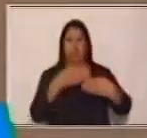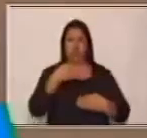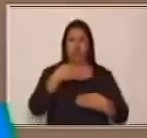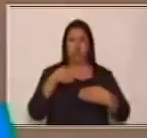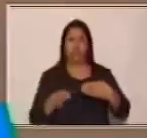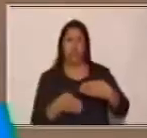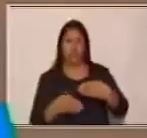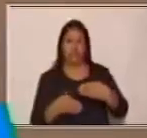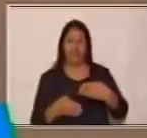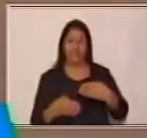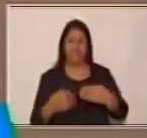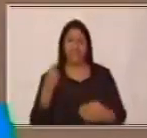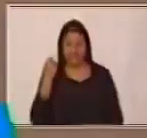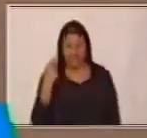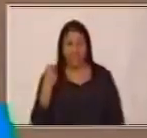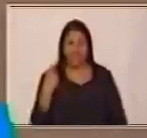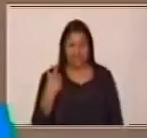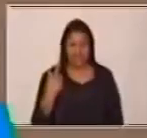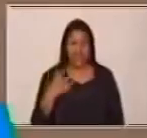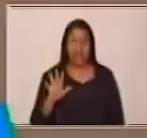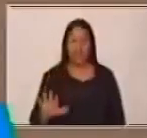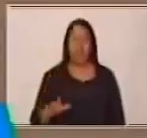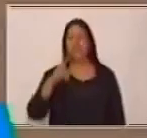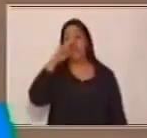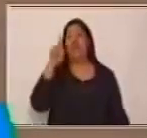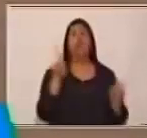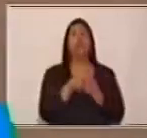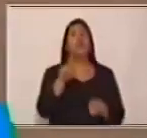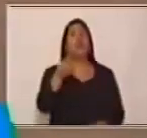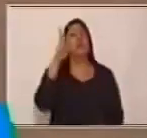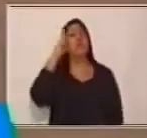mencioné que podía haber rima, que no podía haber rima?